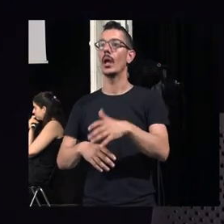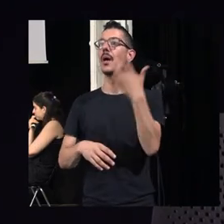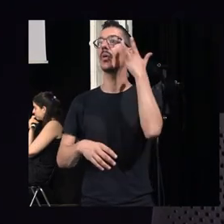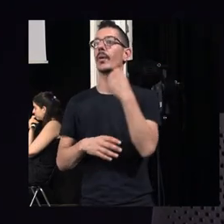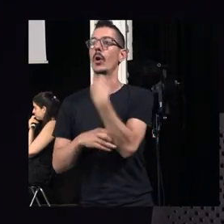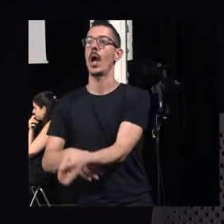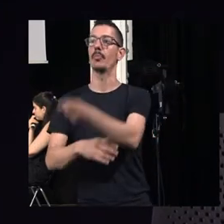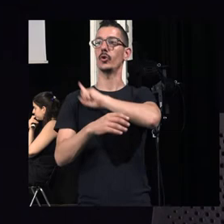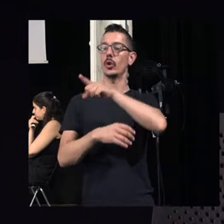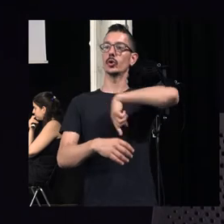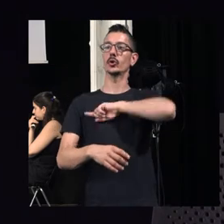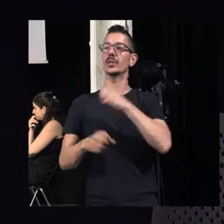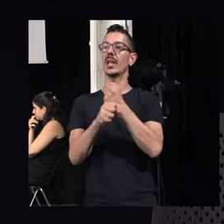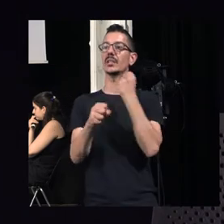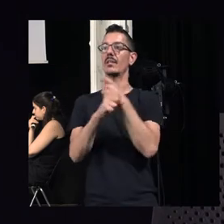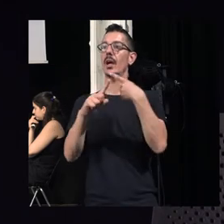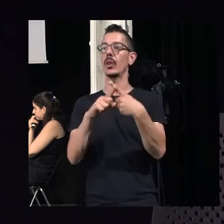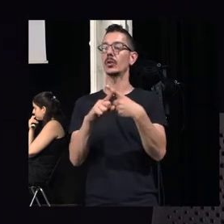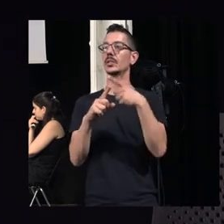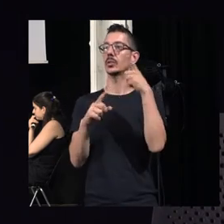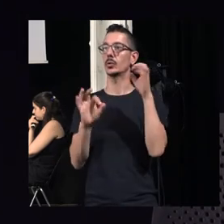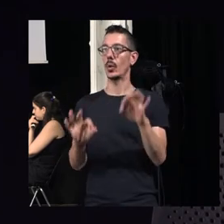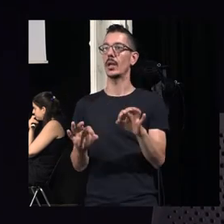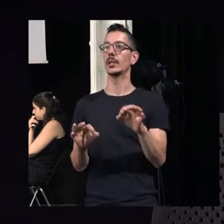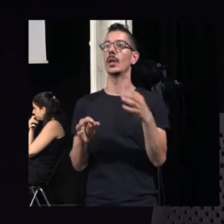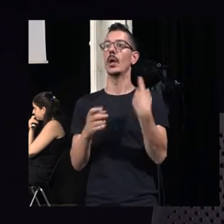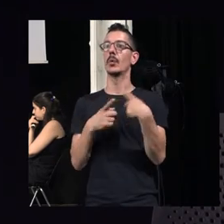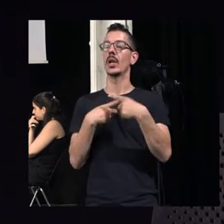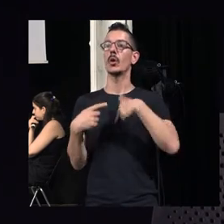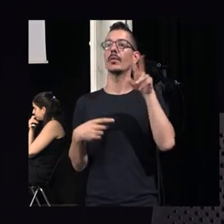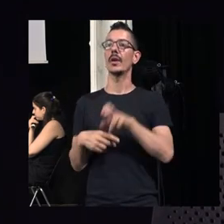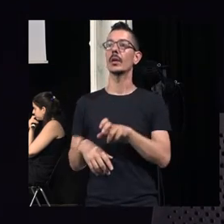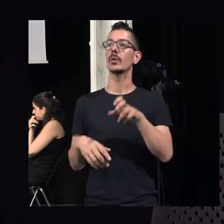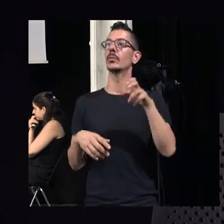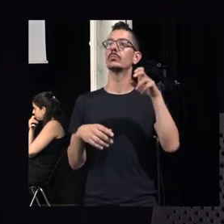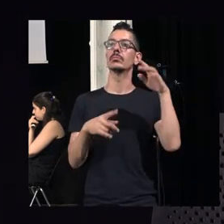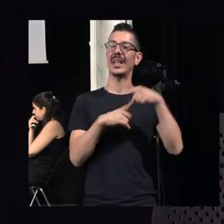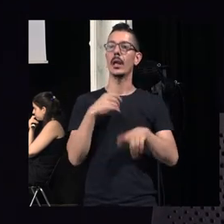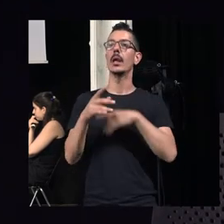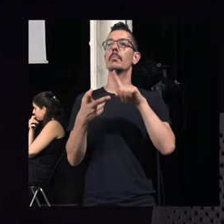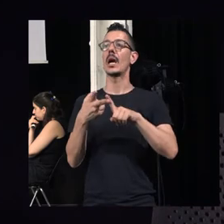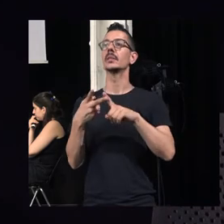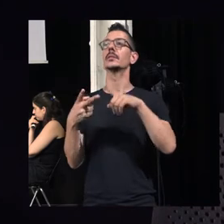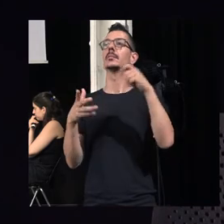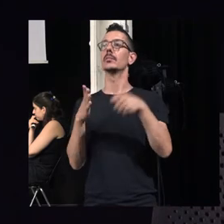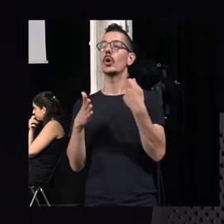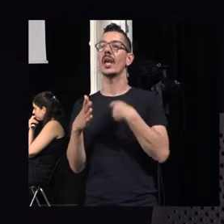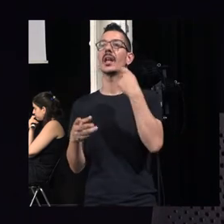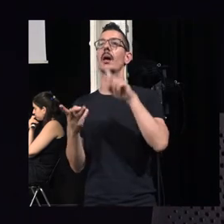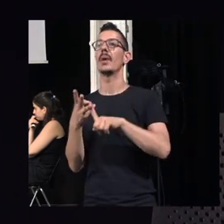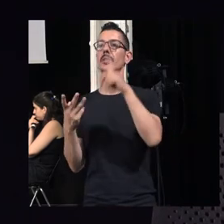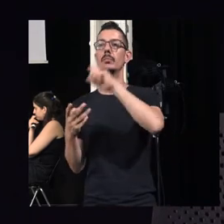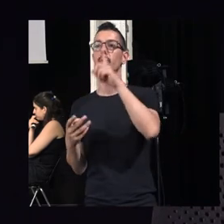porque yo soy T, digamos, yo soy de la parte T, también soy boyera. Y también soy puta y soy parte de